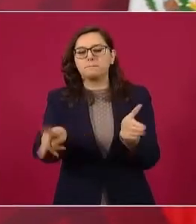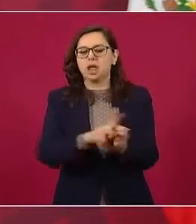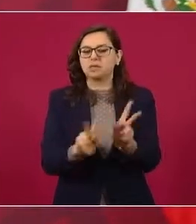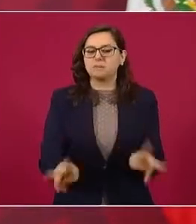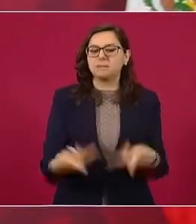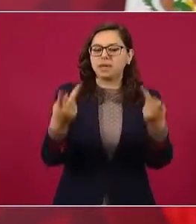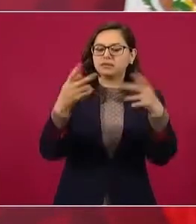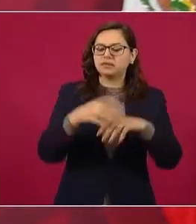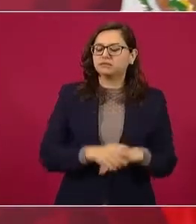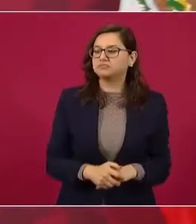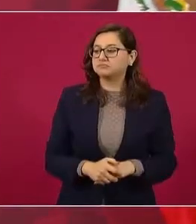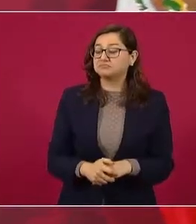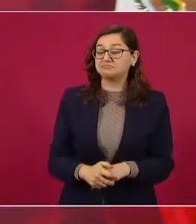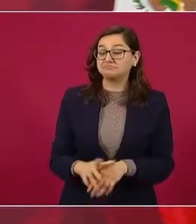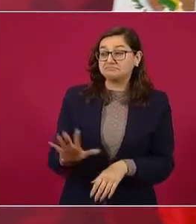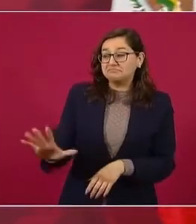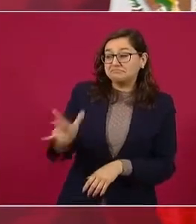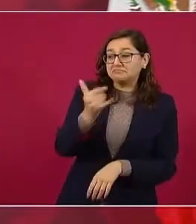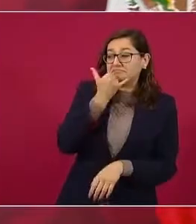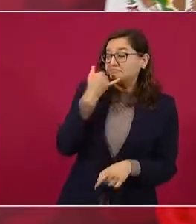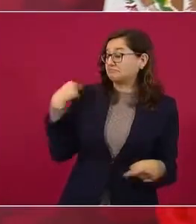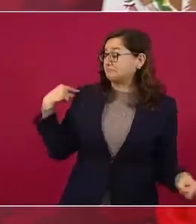Nosotros no vendemos plazas.